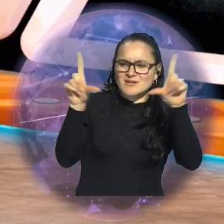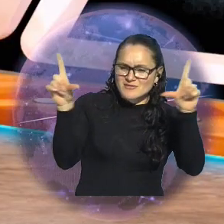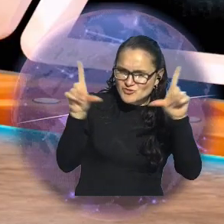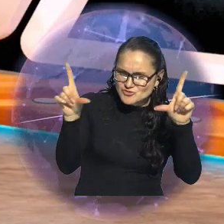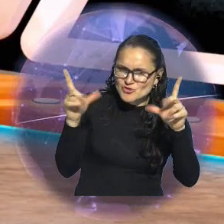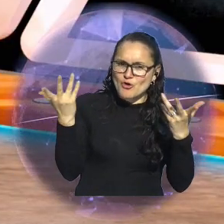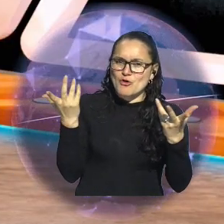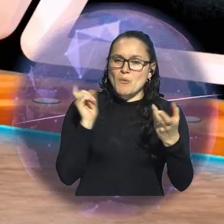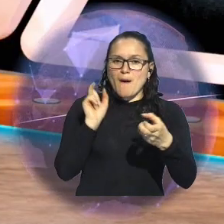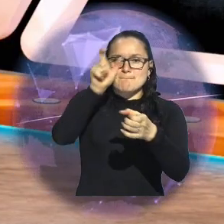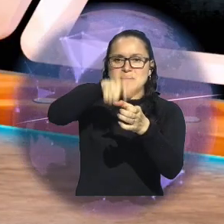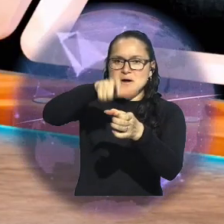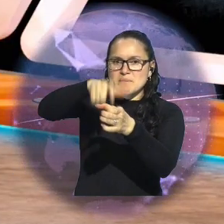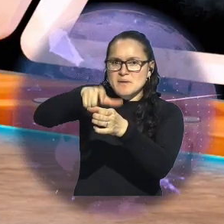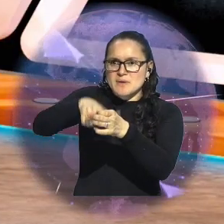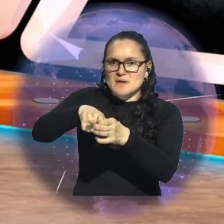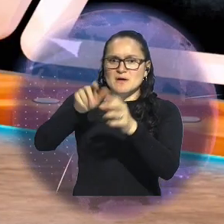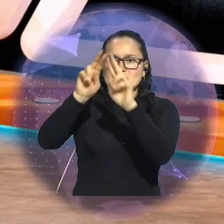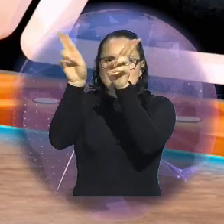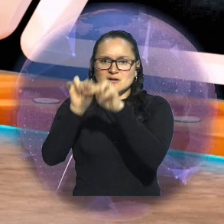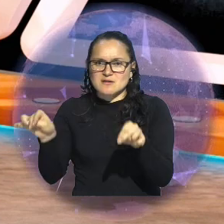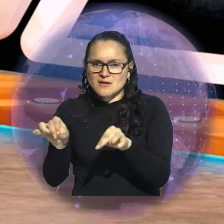han afectado su crecimiento